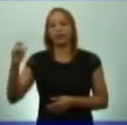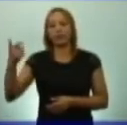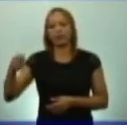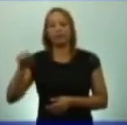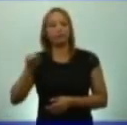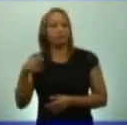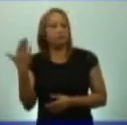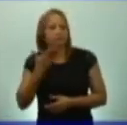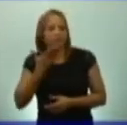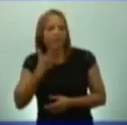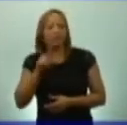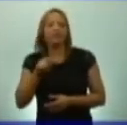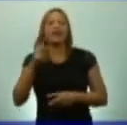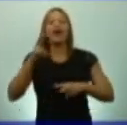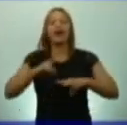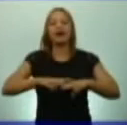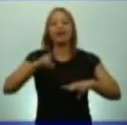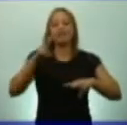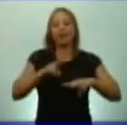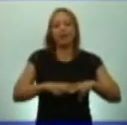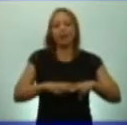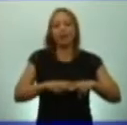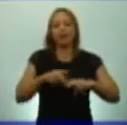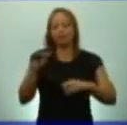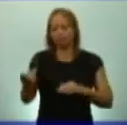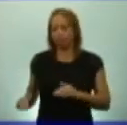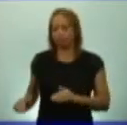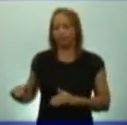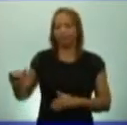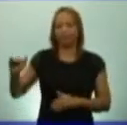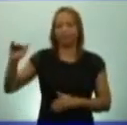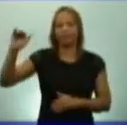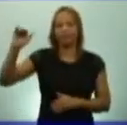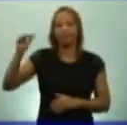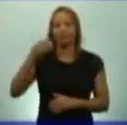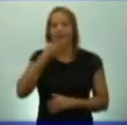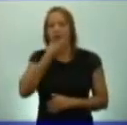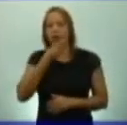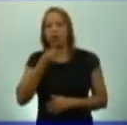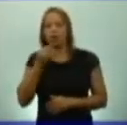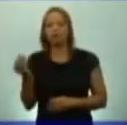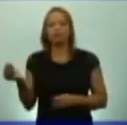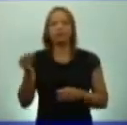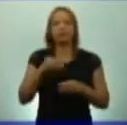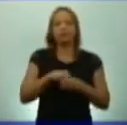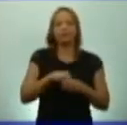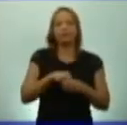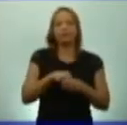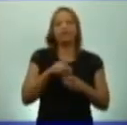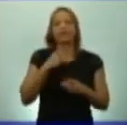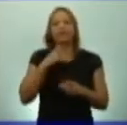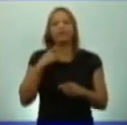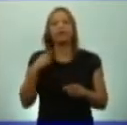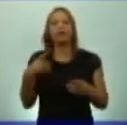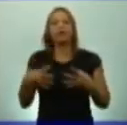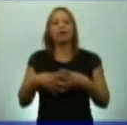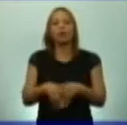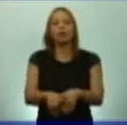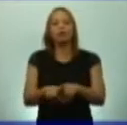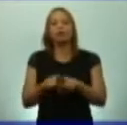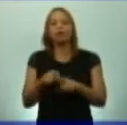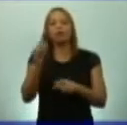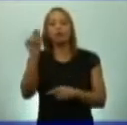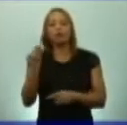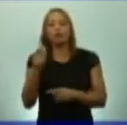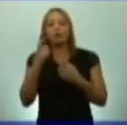García, habanero que desde adolescente se vinculó a figuras y acciones